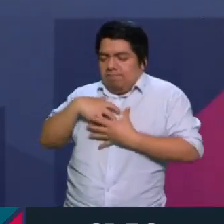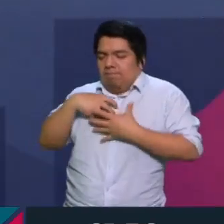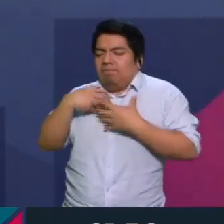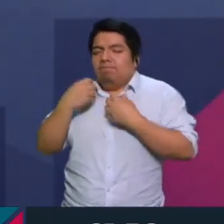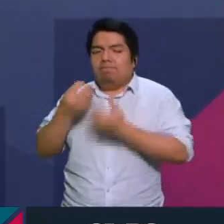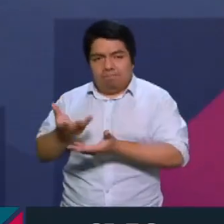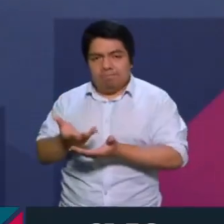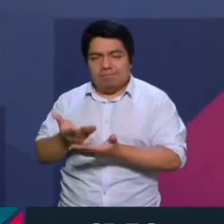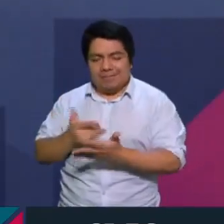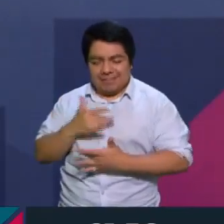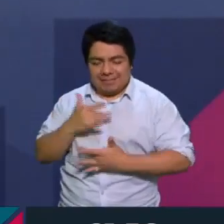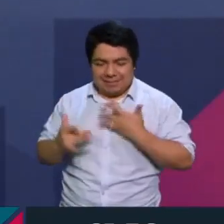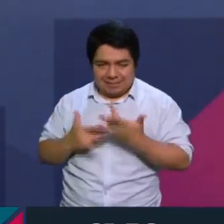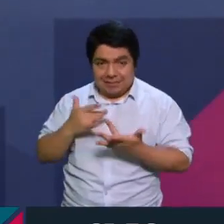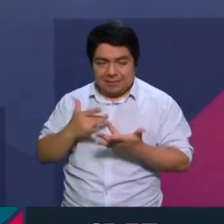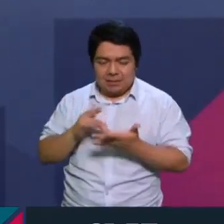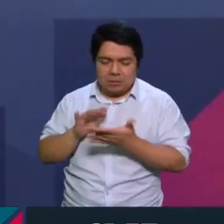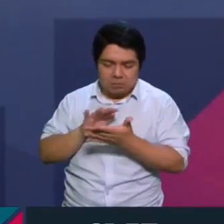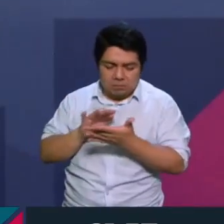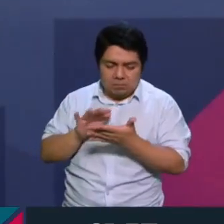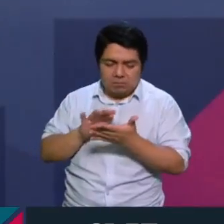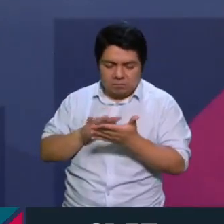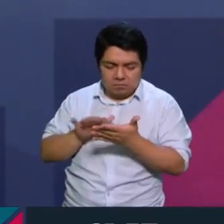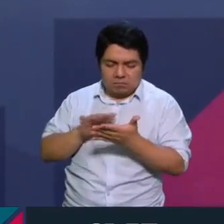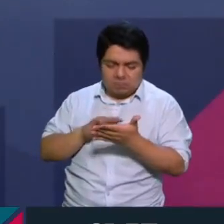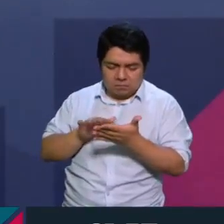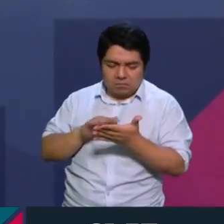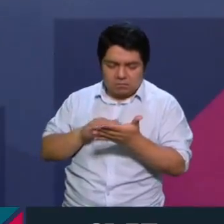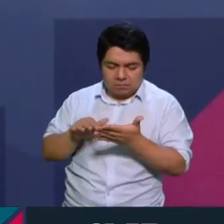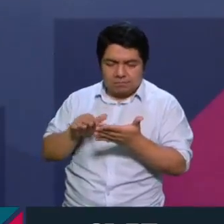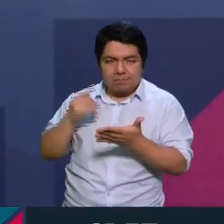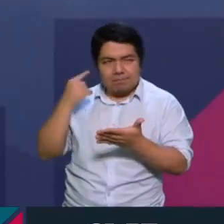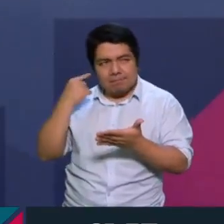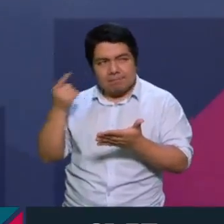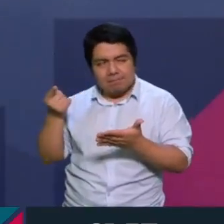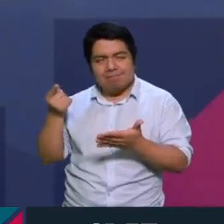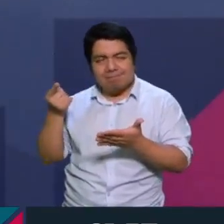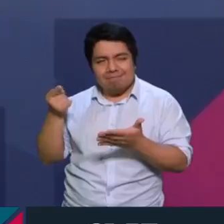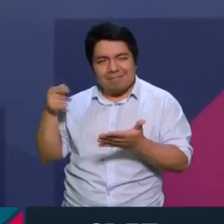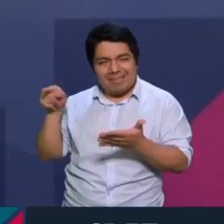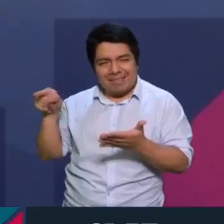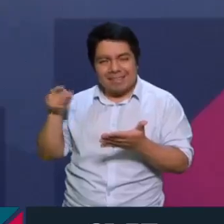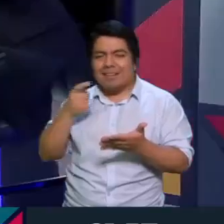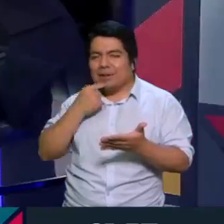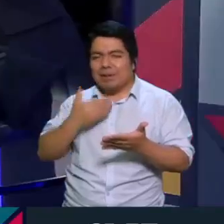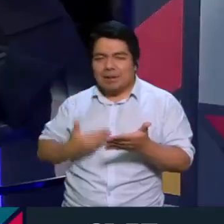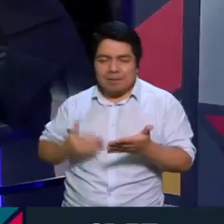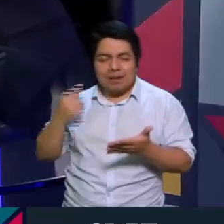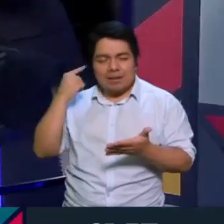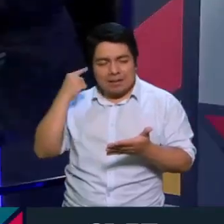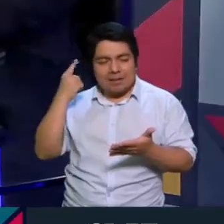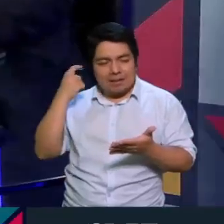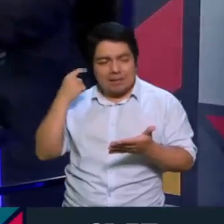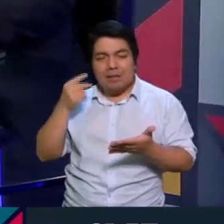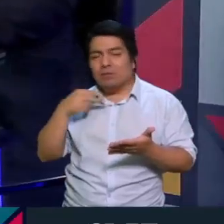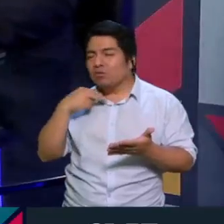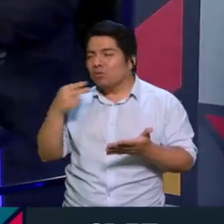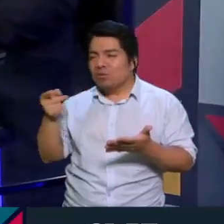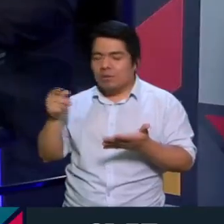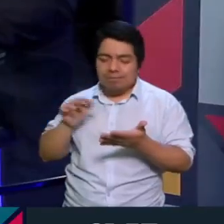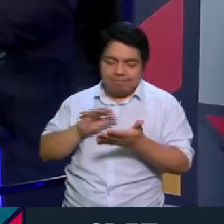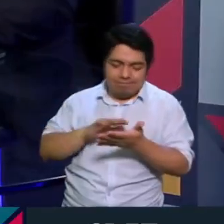manera se deja sentir. Al leer las páginas de este libro, uno escucha a Andrés Manuel López Obrador. Y yo insisto mucho,